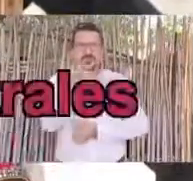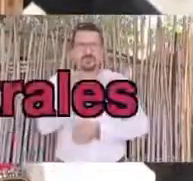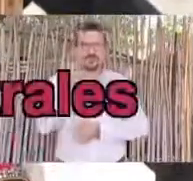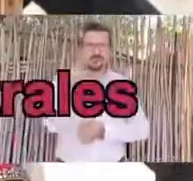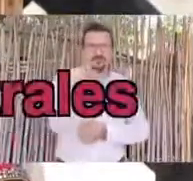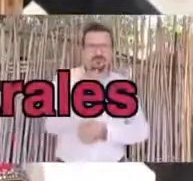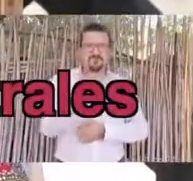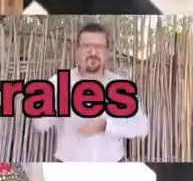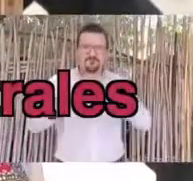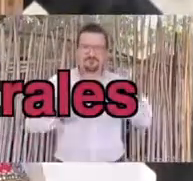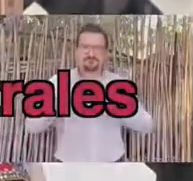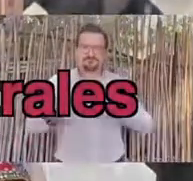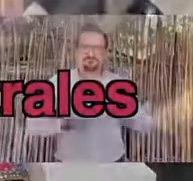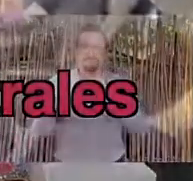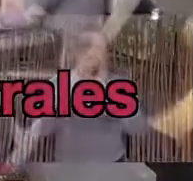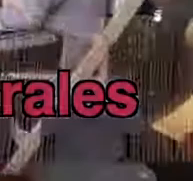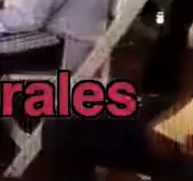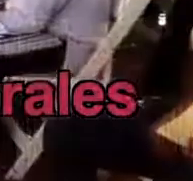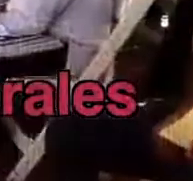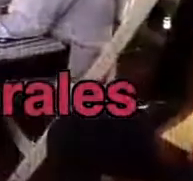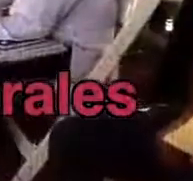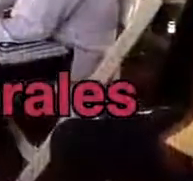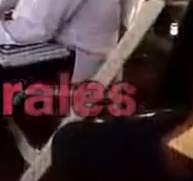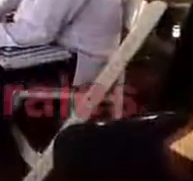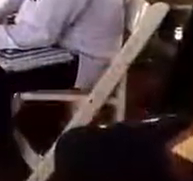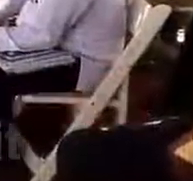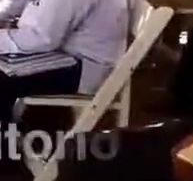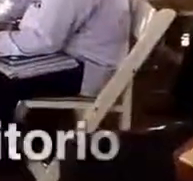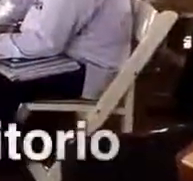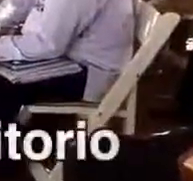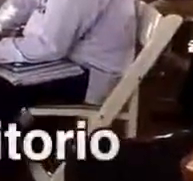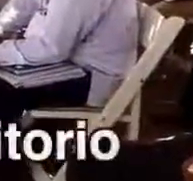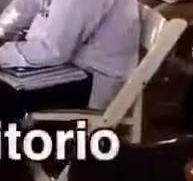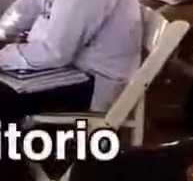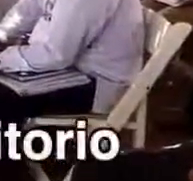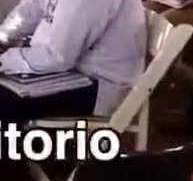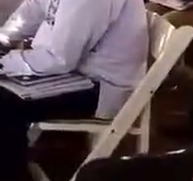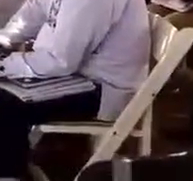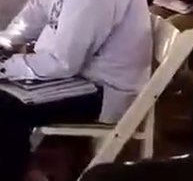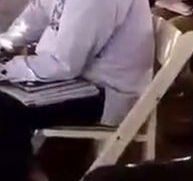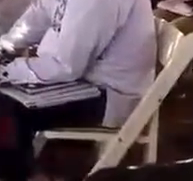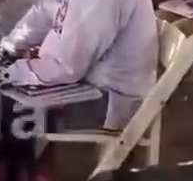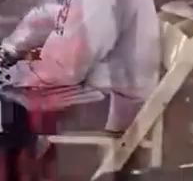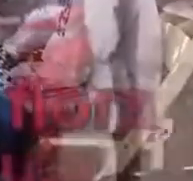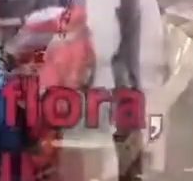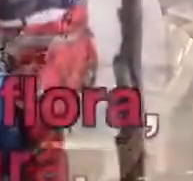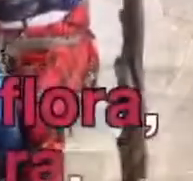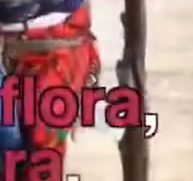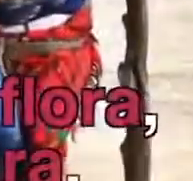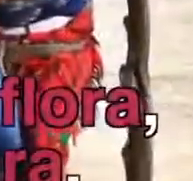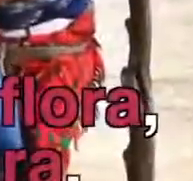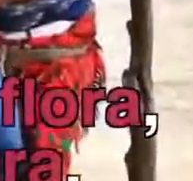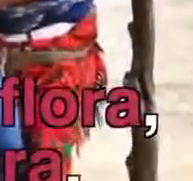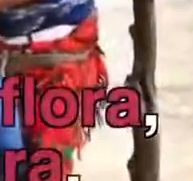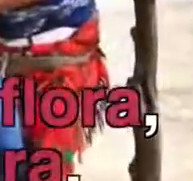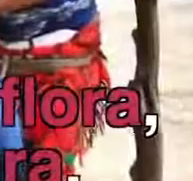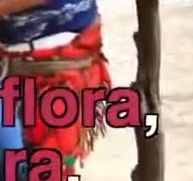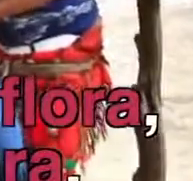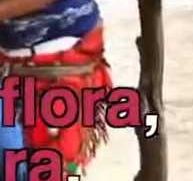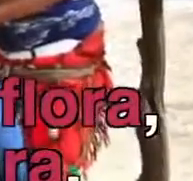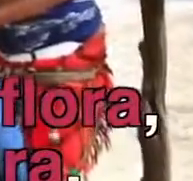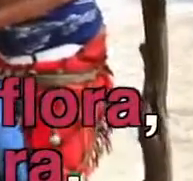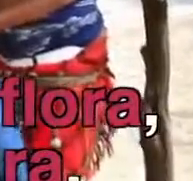las demandas ancestrales de su territorio. Entendiendo como territorio el agua, la tierra,